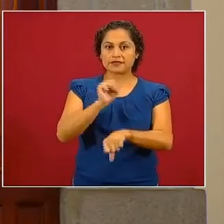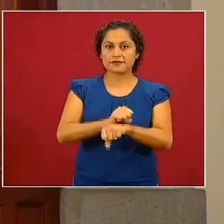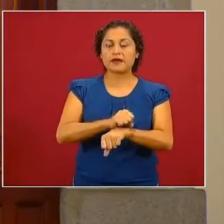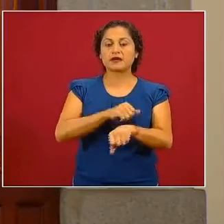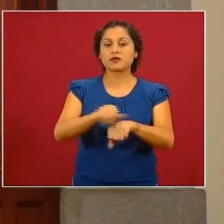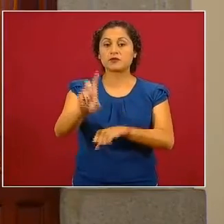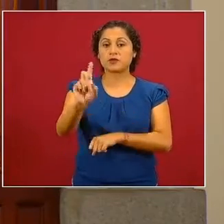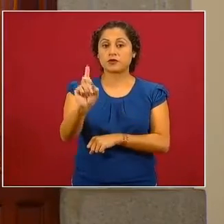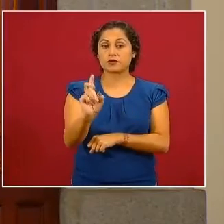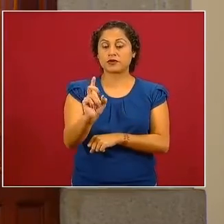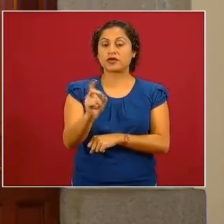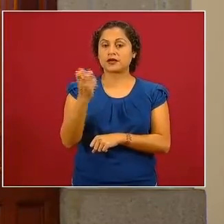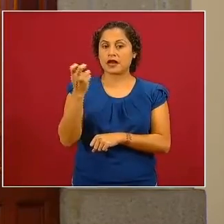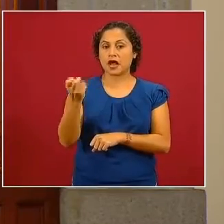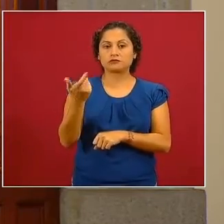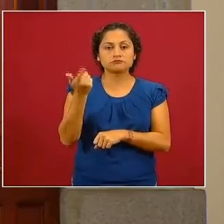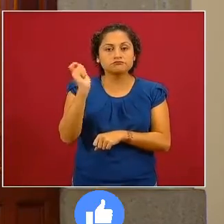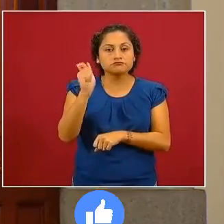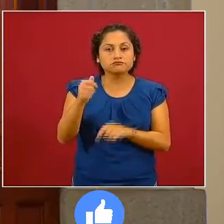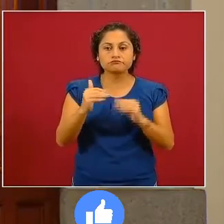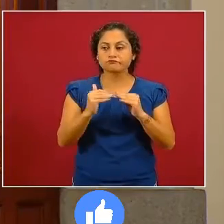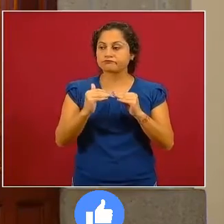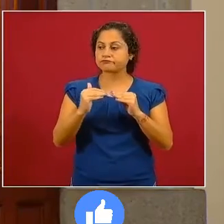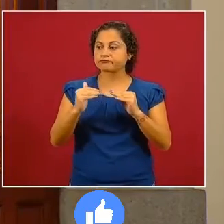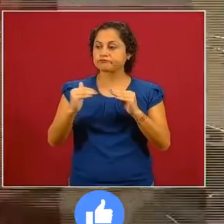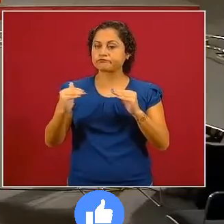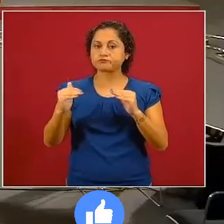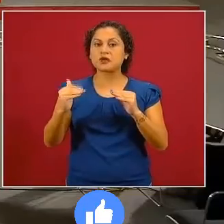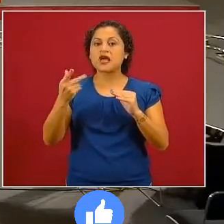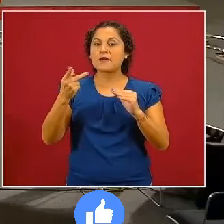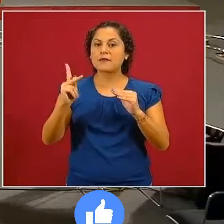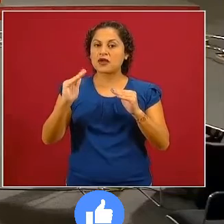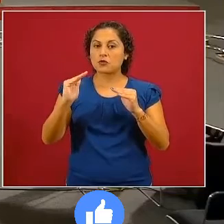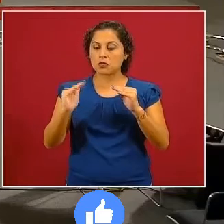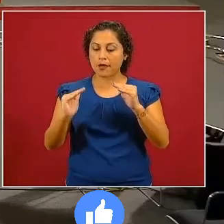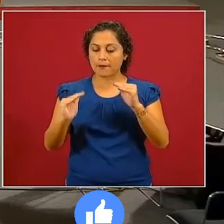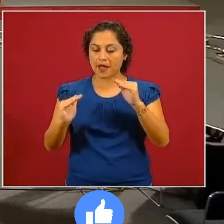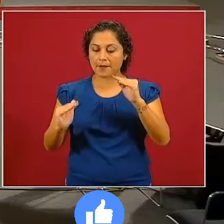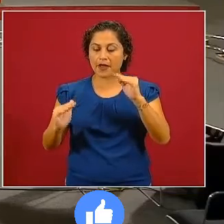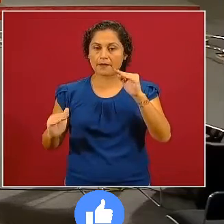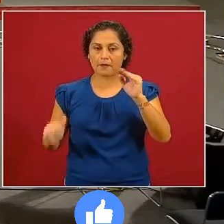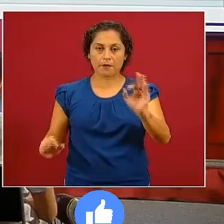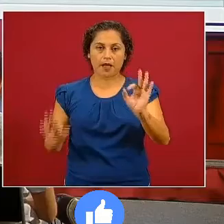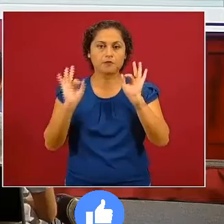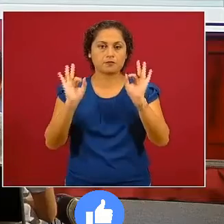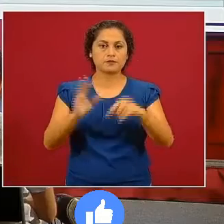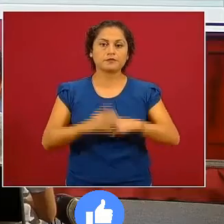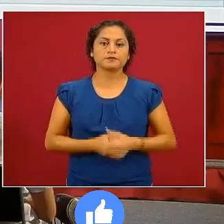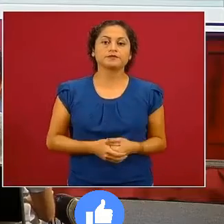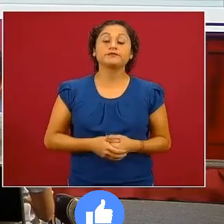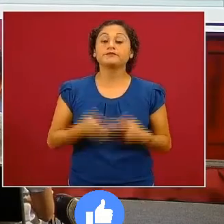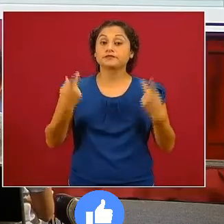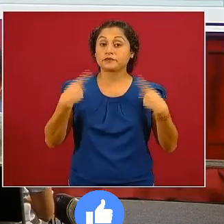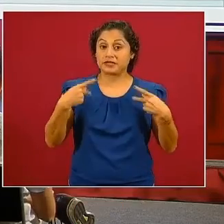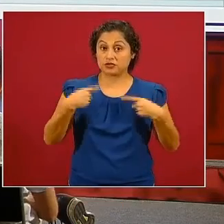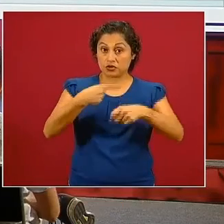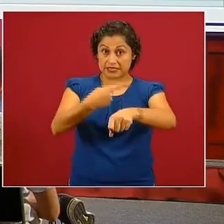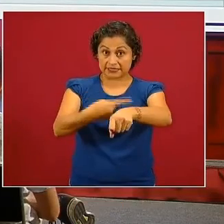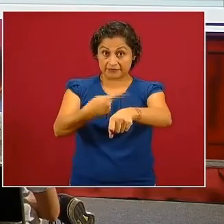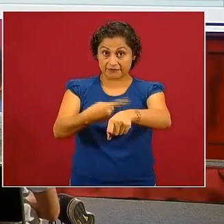es decir, se ha mantenido, no ha entrado en meseta y felizmente continúan disminuyendo. Los casos activos